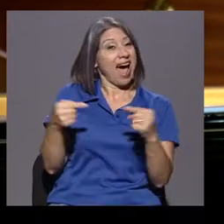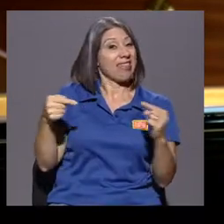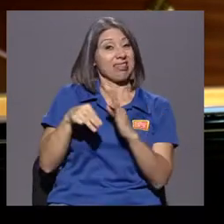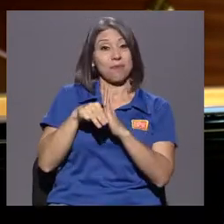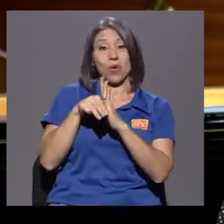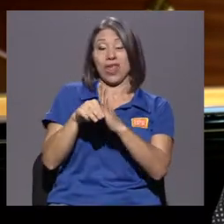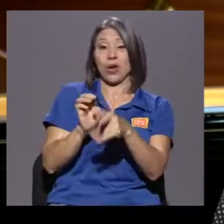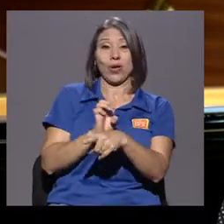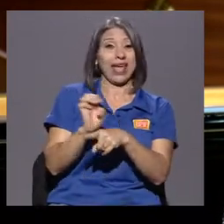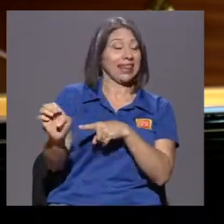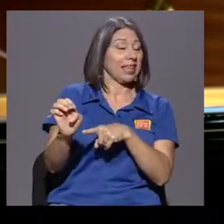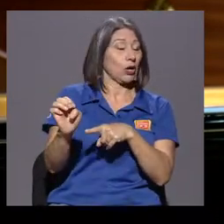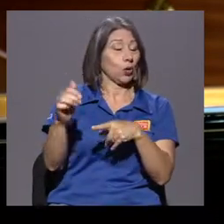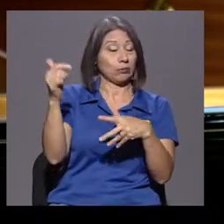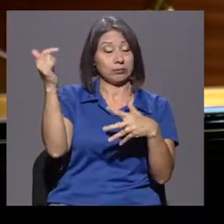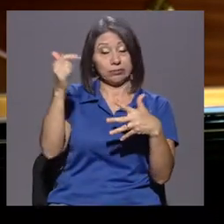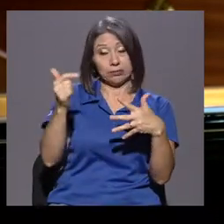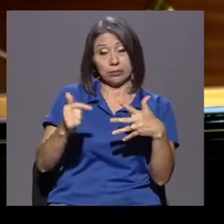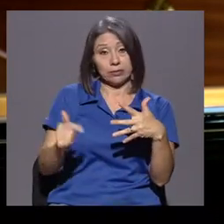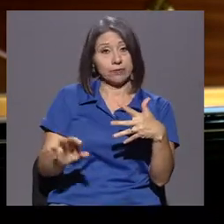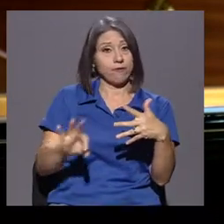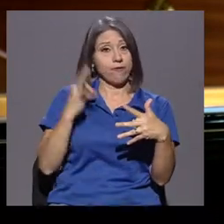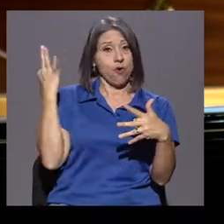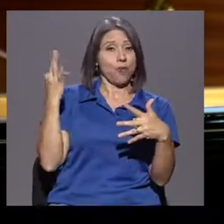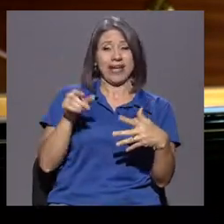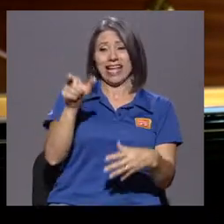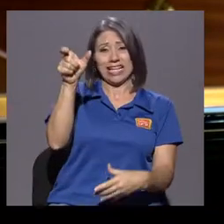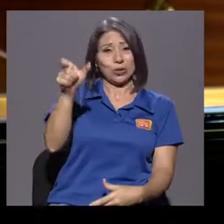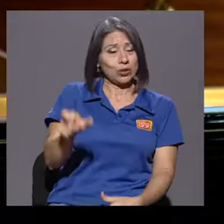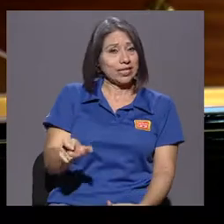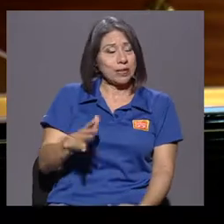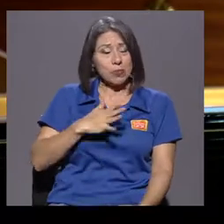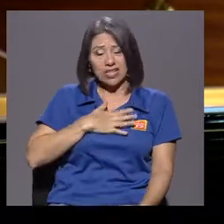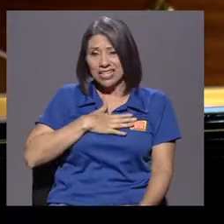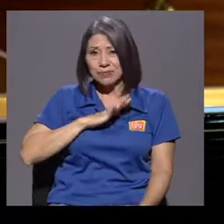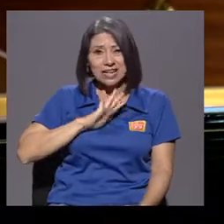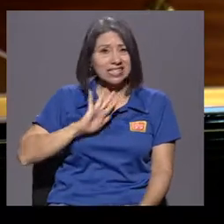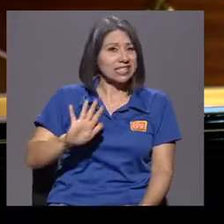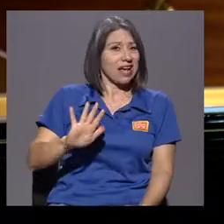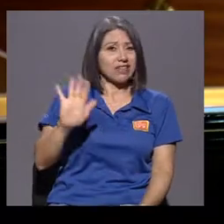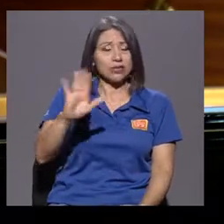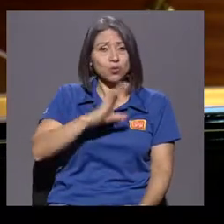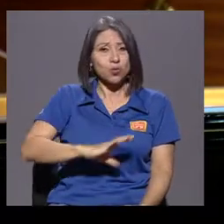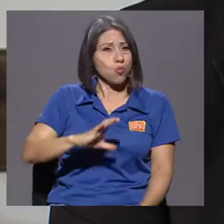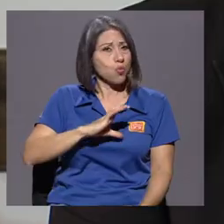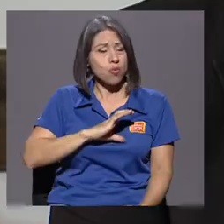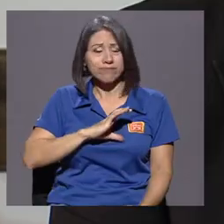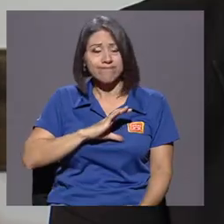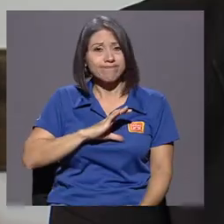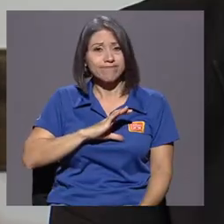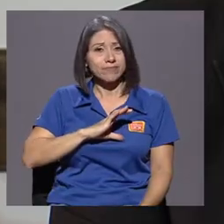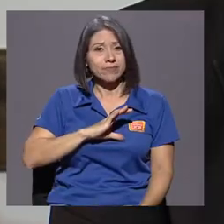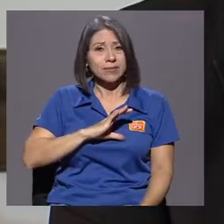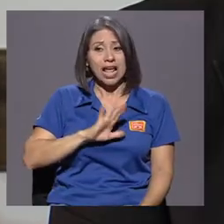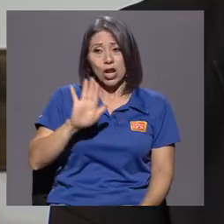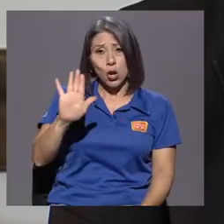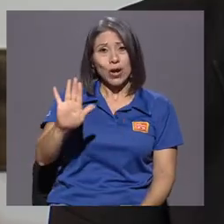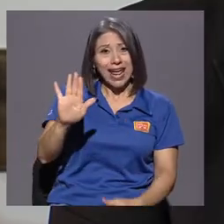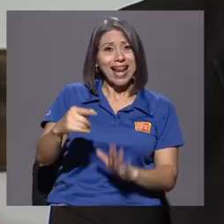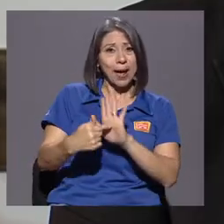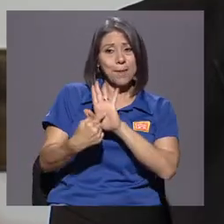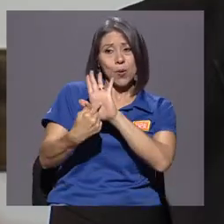formas imaginables ha sido un tipo despreciable en su manera en su conducta en lo que ha